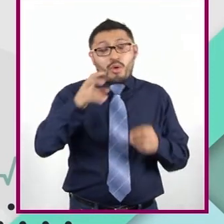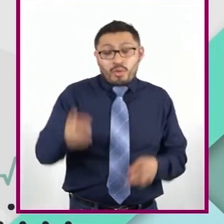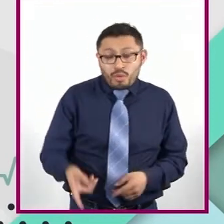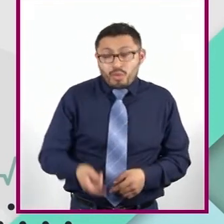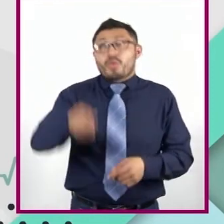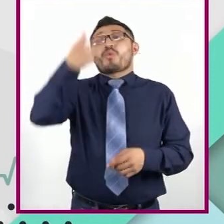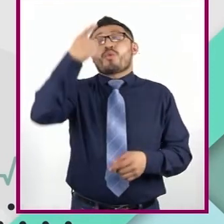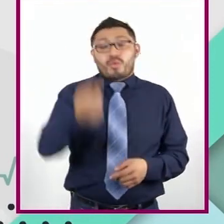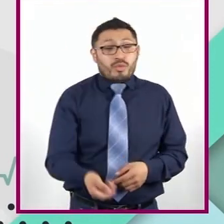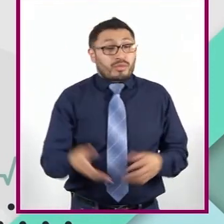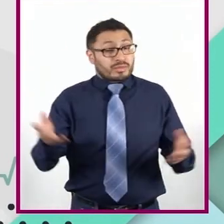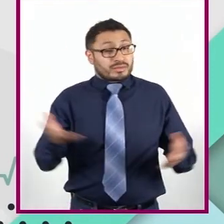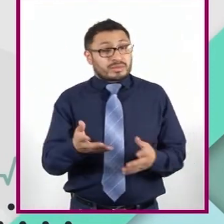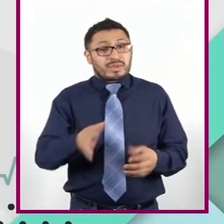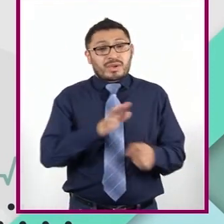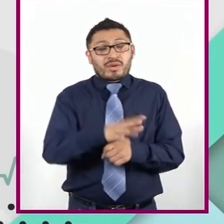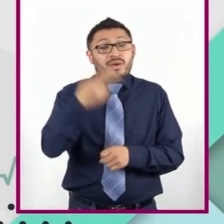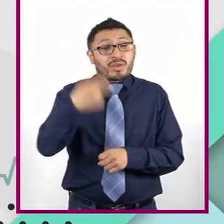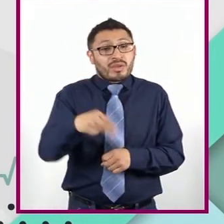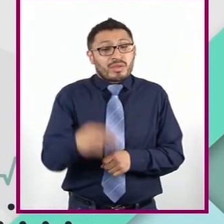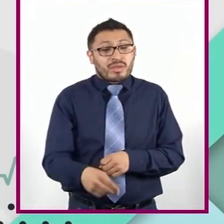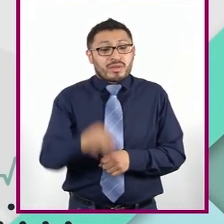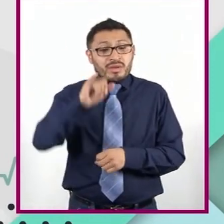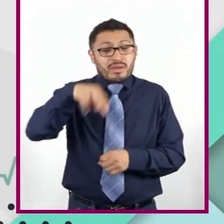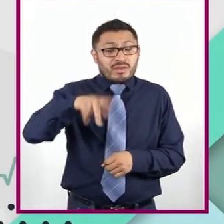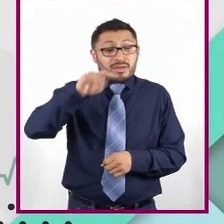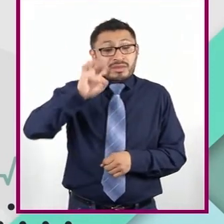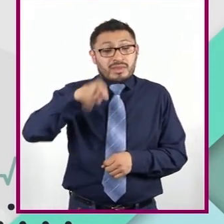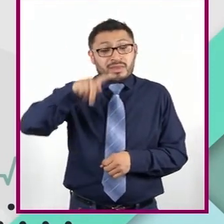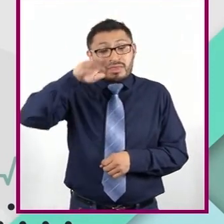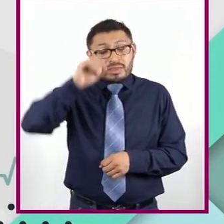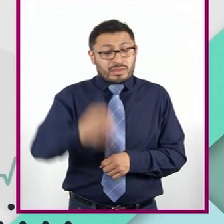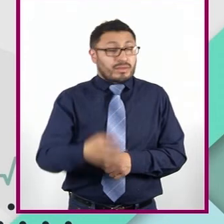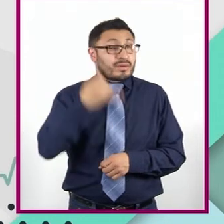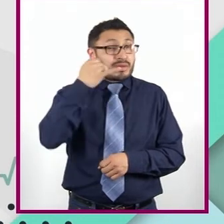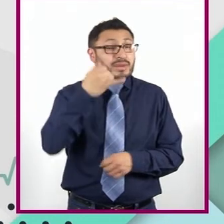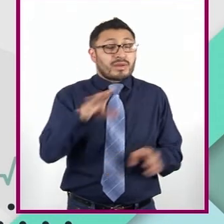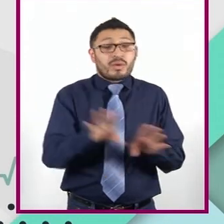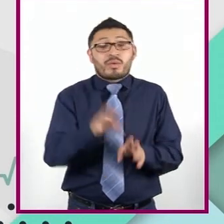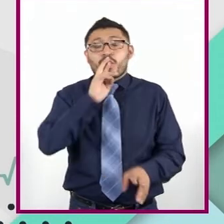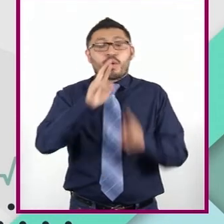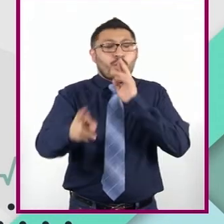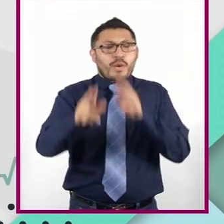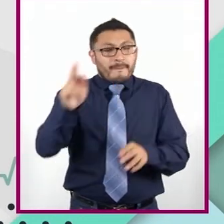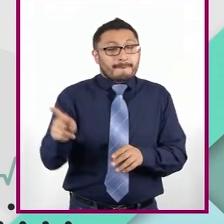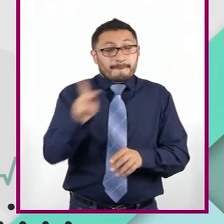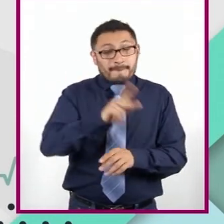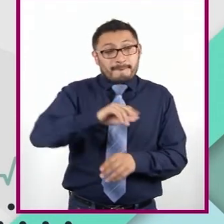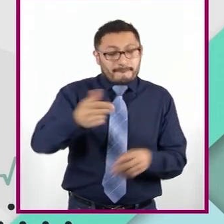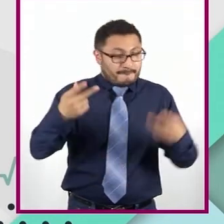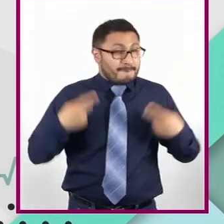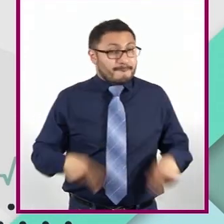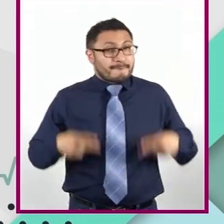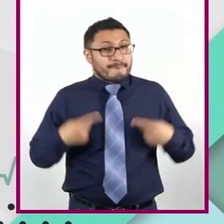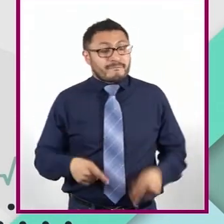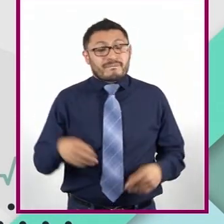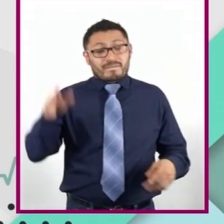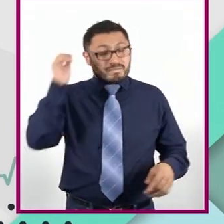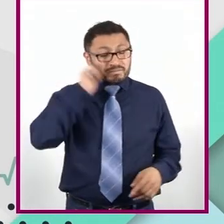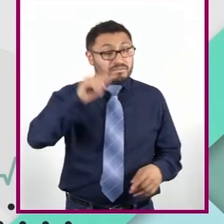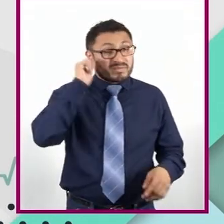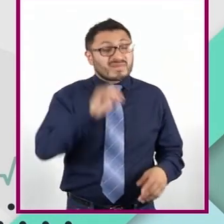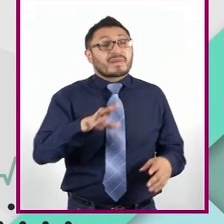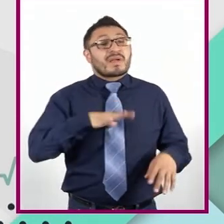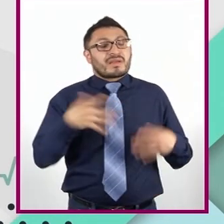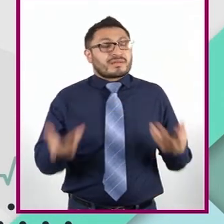sustracciones realizadas, a la que llamamos intentos. Y aunque los resultados pueden parecerse a los de otra persona, generalmente